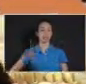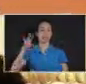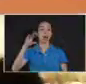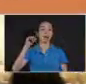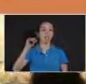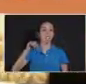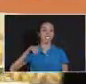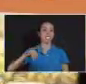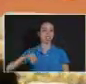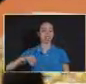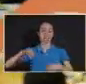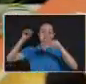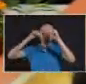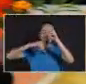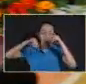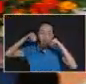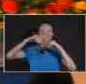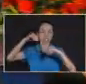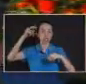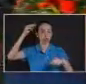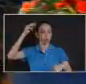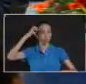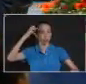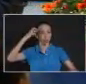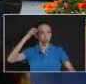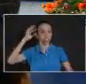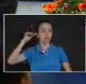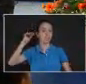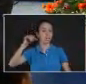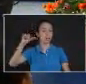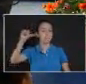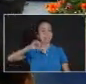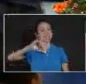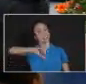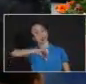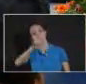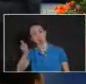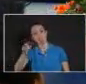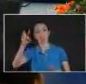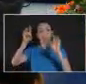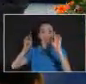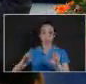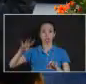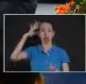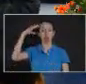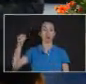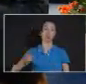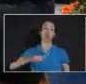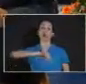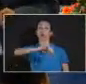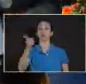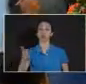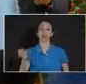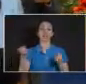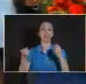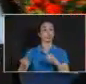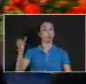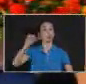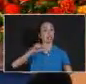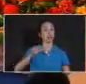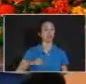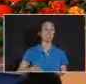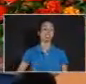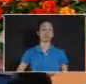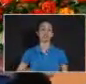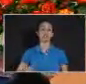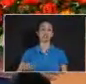a hablarle ahí al oído y hablarle mal de otro, porque el otro le hizo algo y se las va a pagar, él le va a hablar.